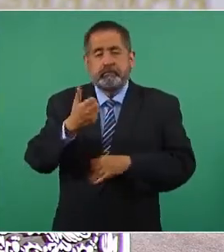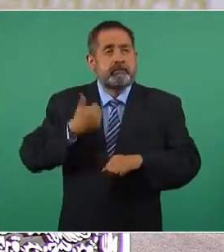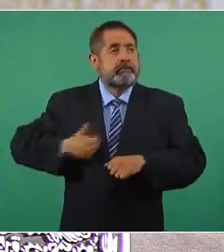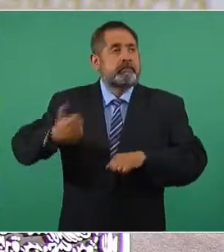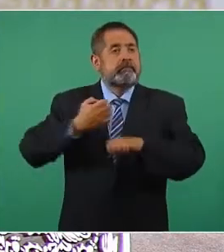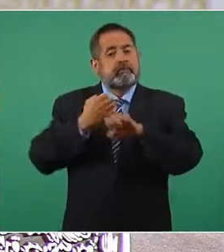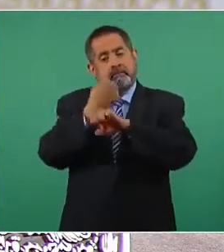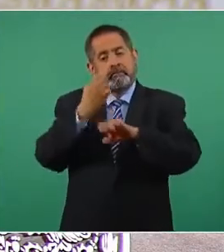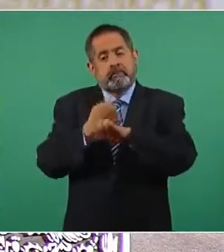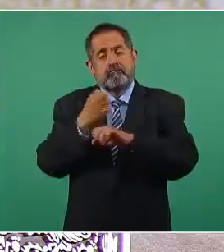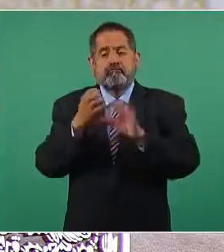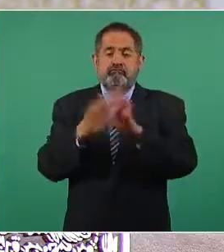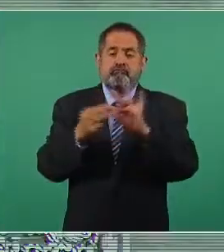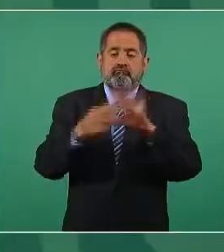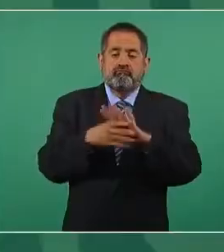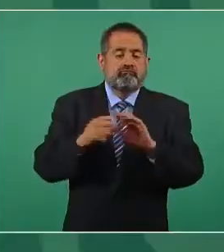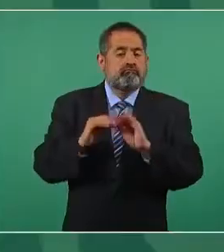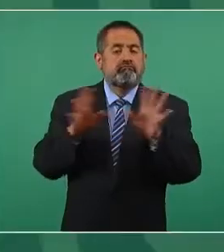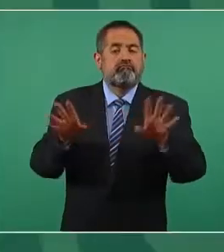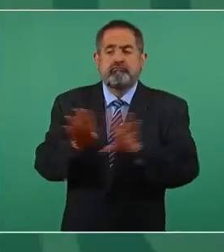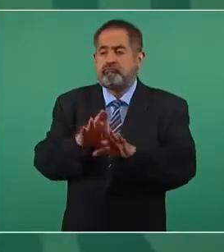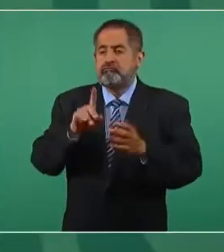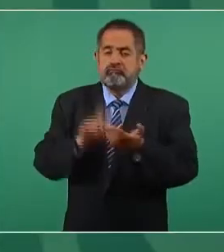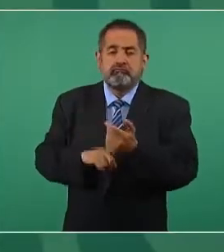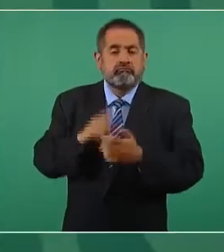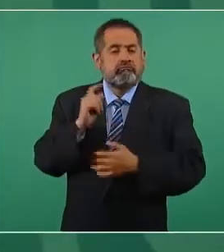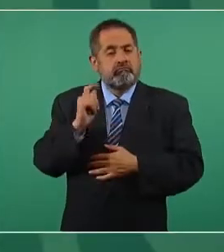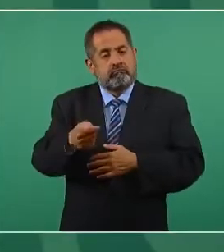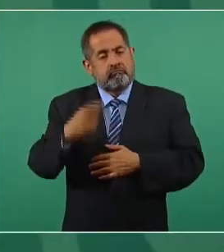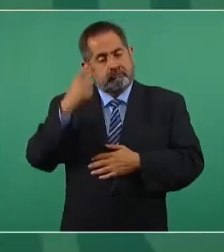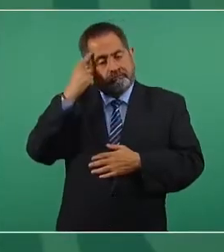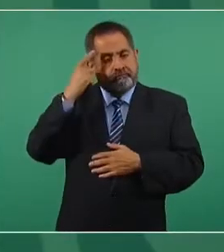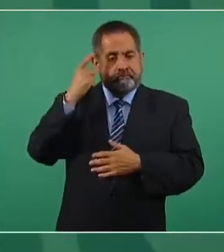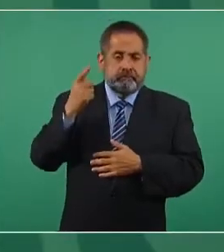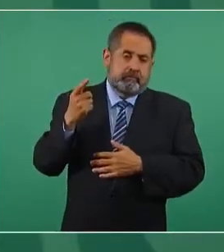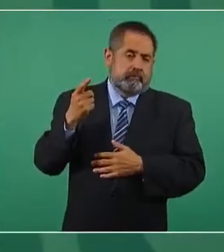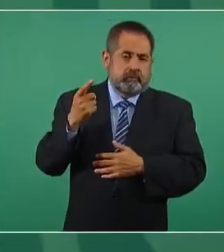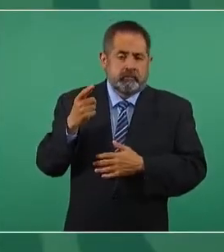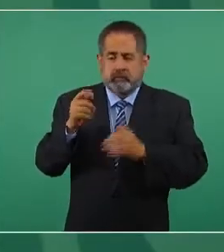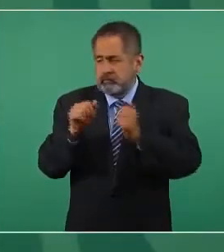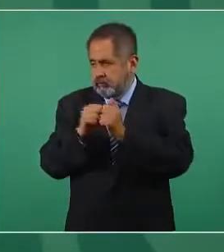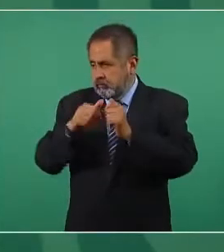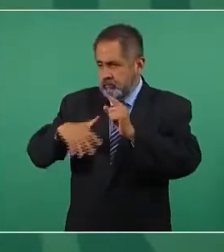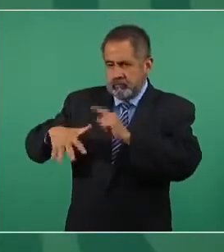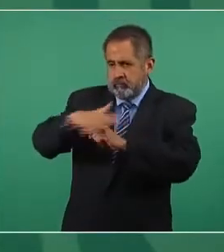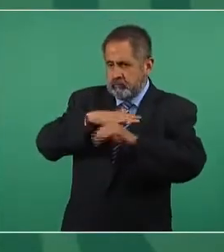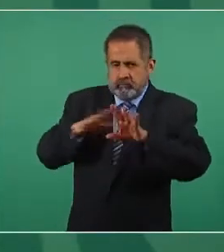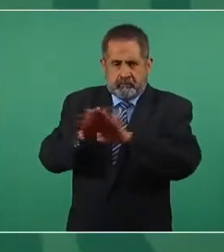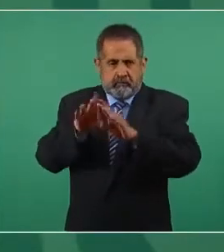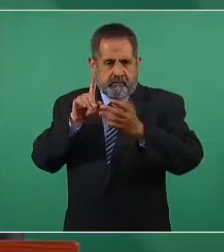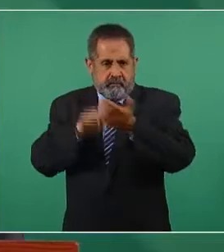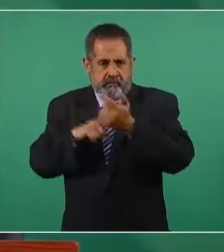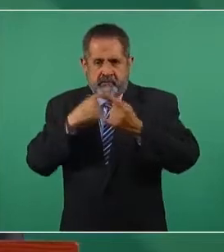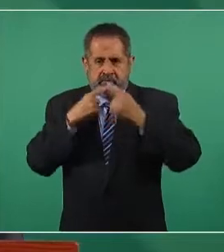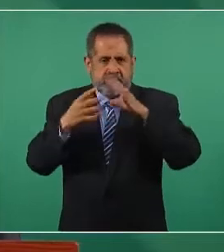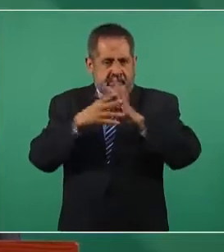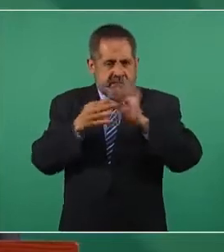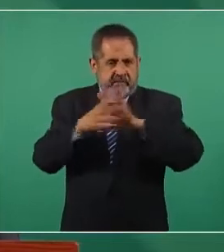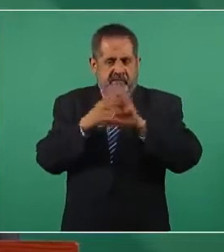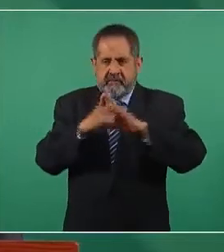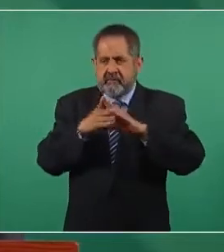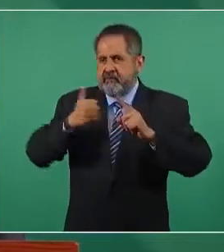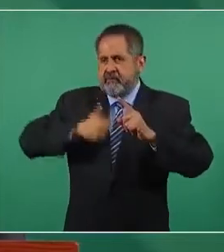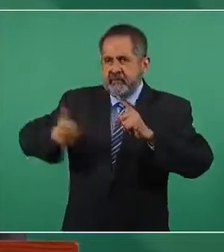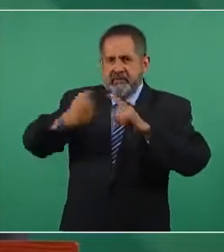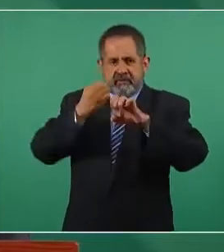Hay esa libertad, entre comillas, lo decimos, de que de acuerdo al contexto y de acuerdo a las características que tiene cada